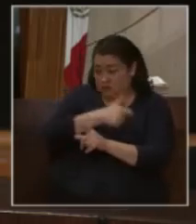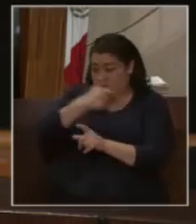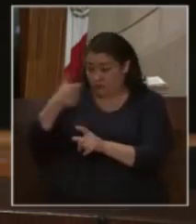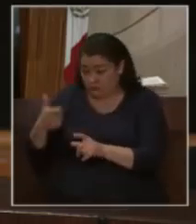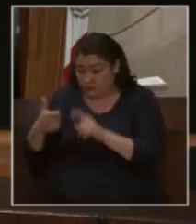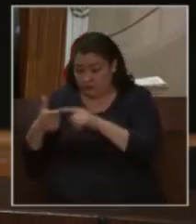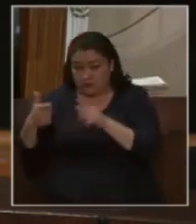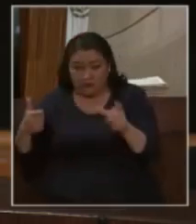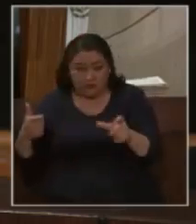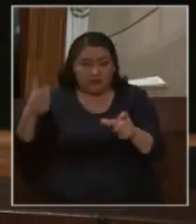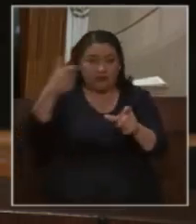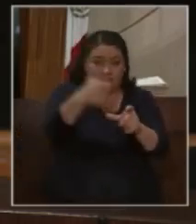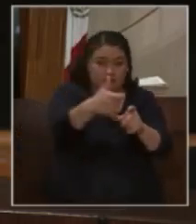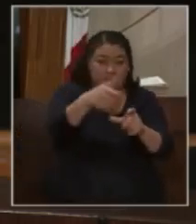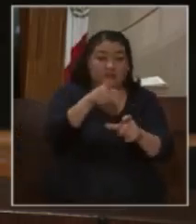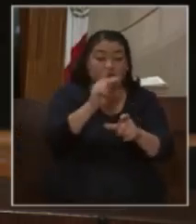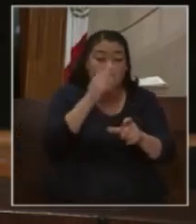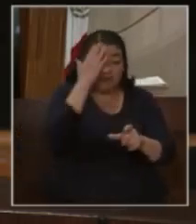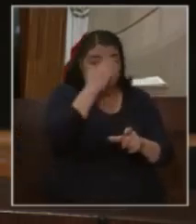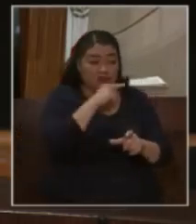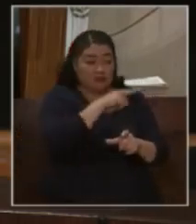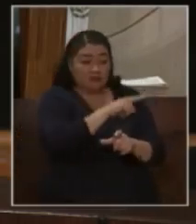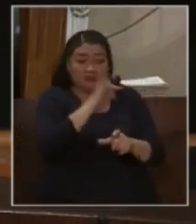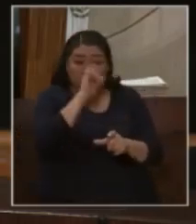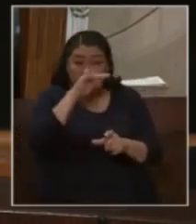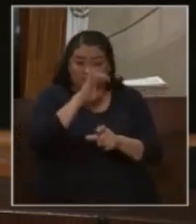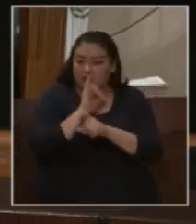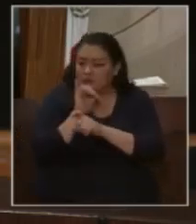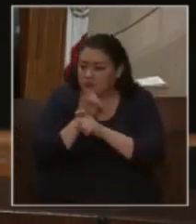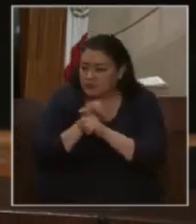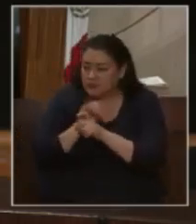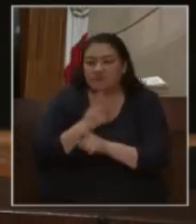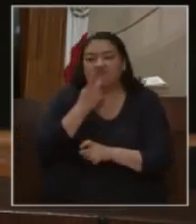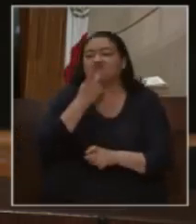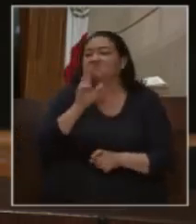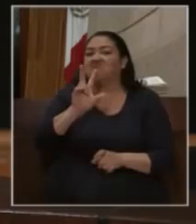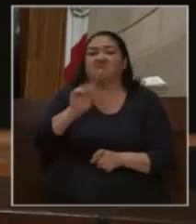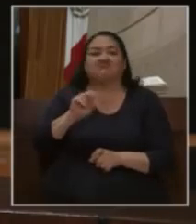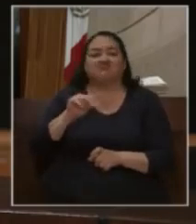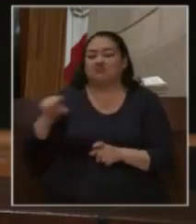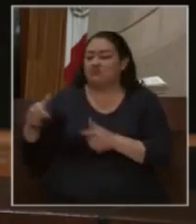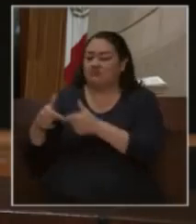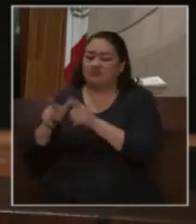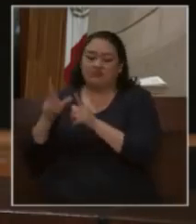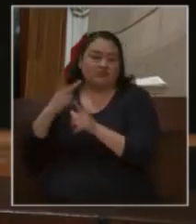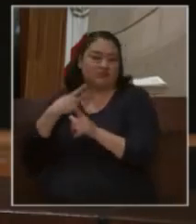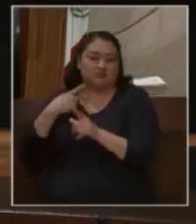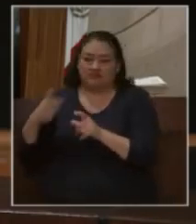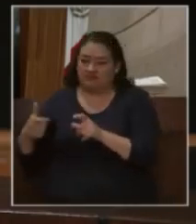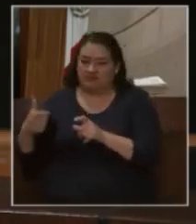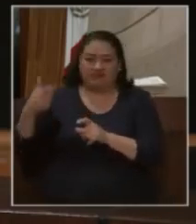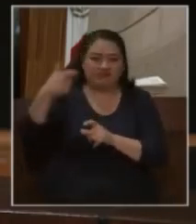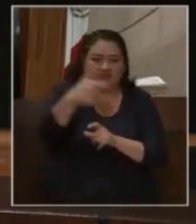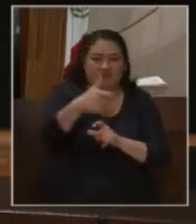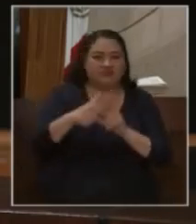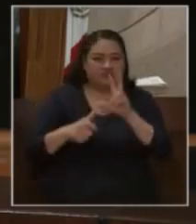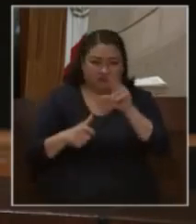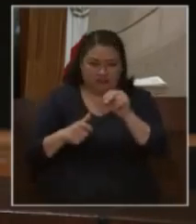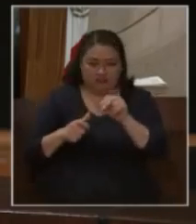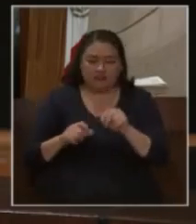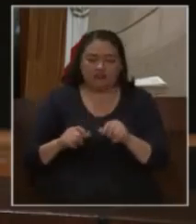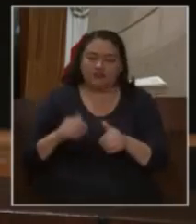infundado por la autoridad administrativa. Posteriormente se amplía esta